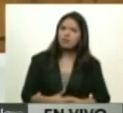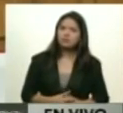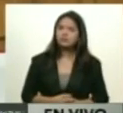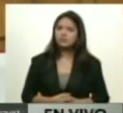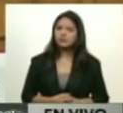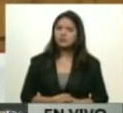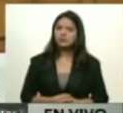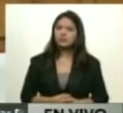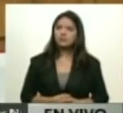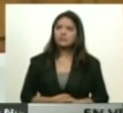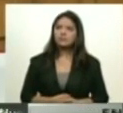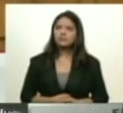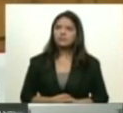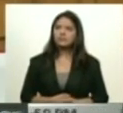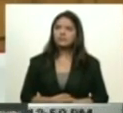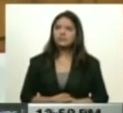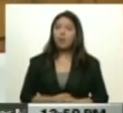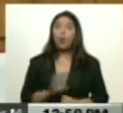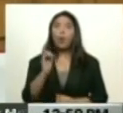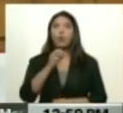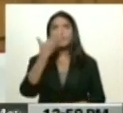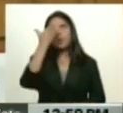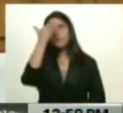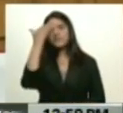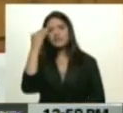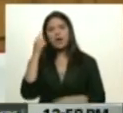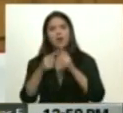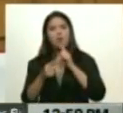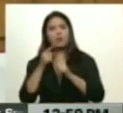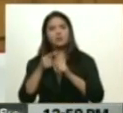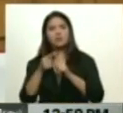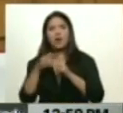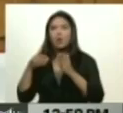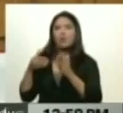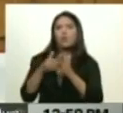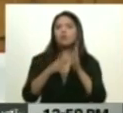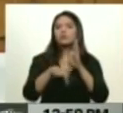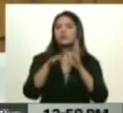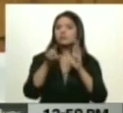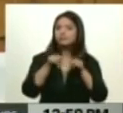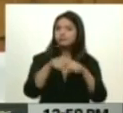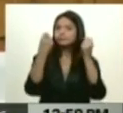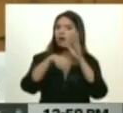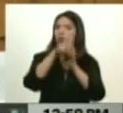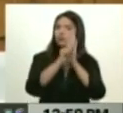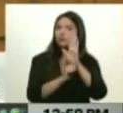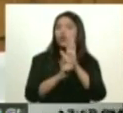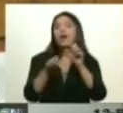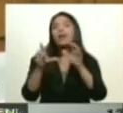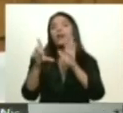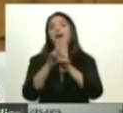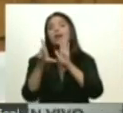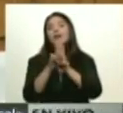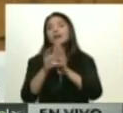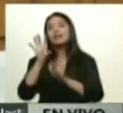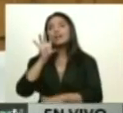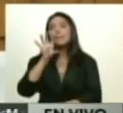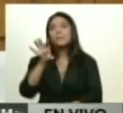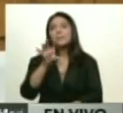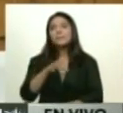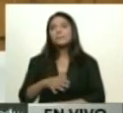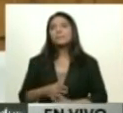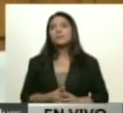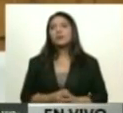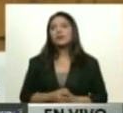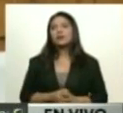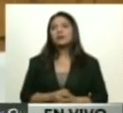de impunidad de hacer cosas en contra de la Constitución y de las leyes de la patria, sin que por ello